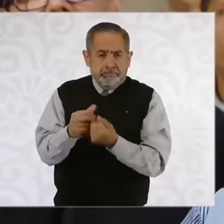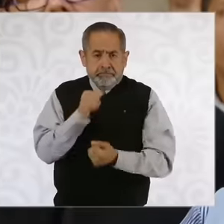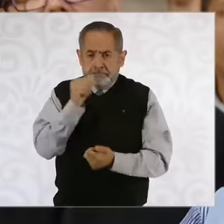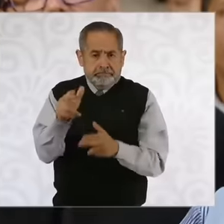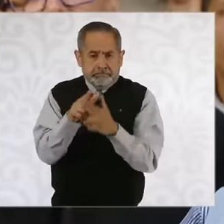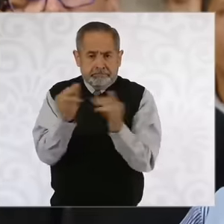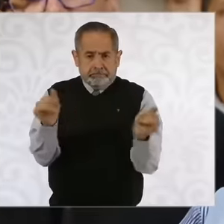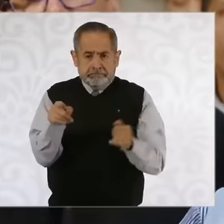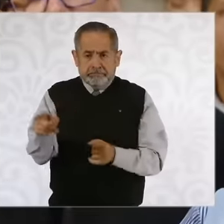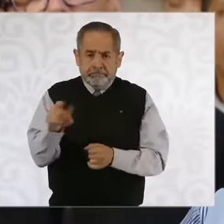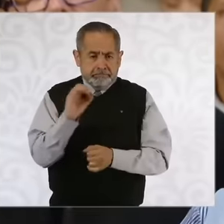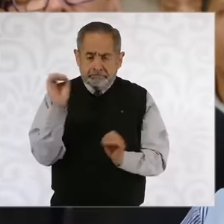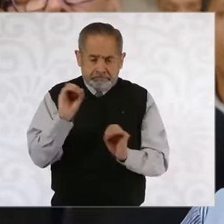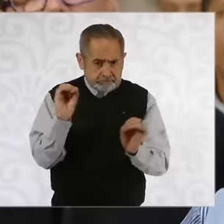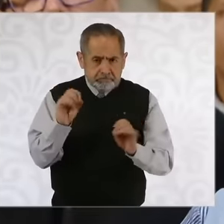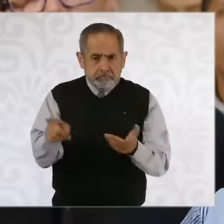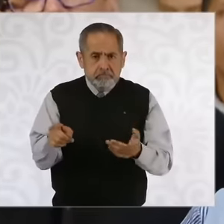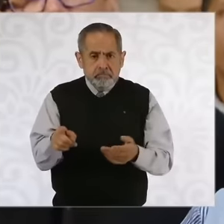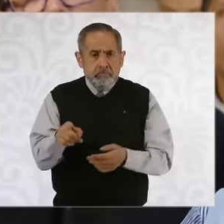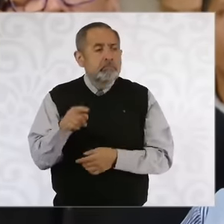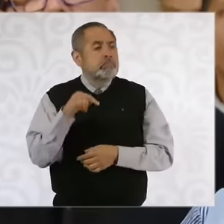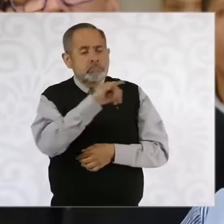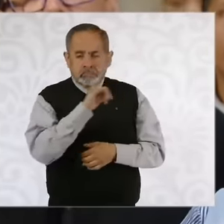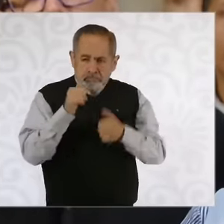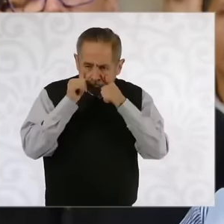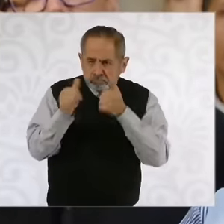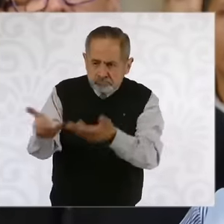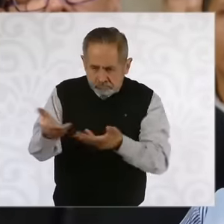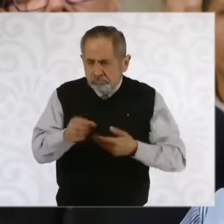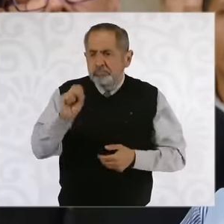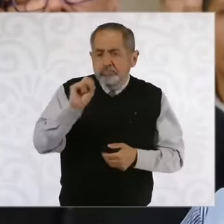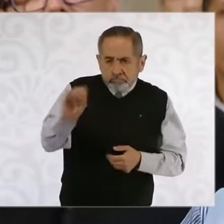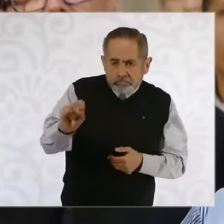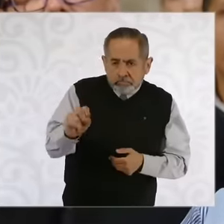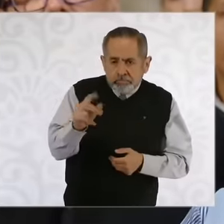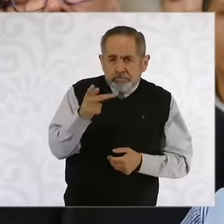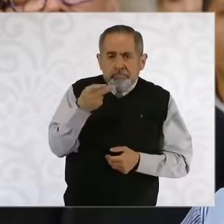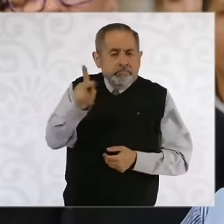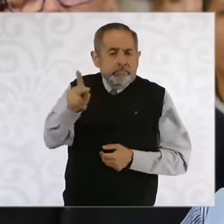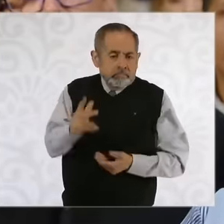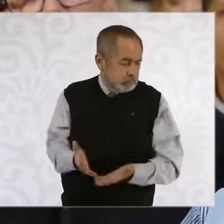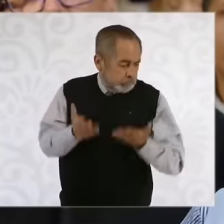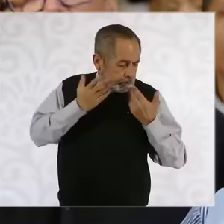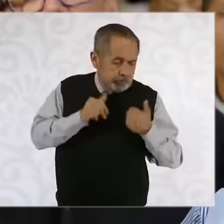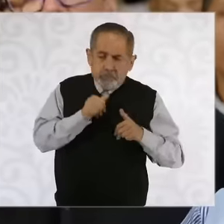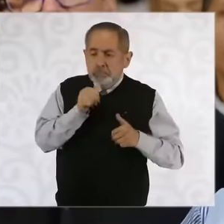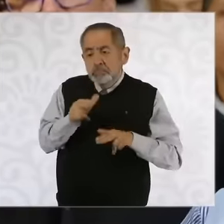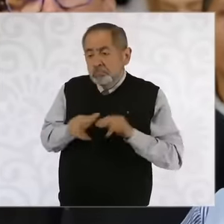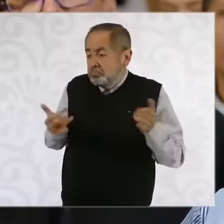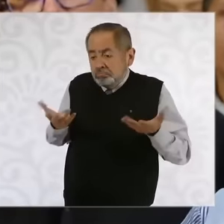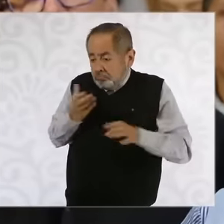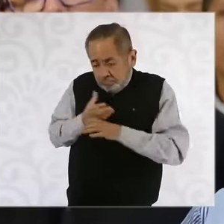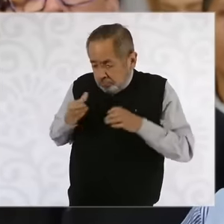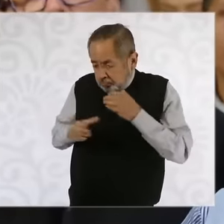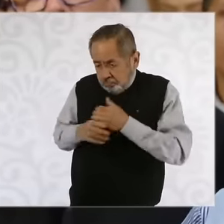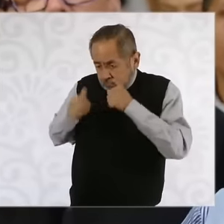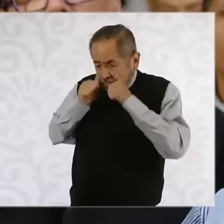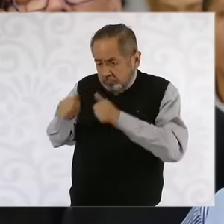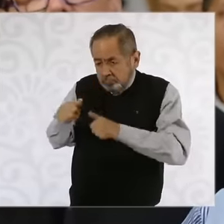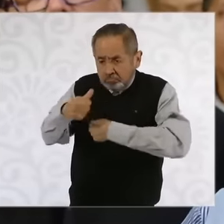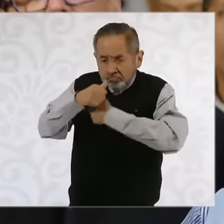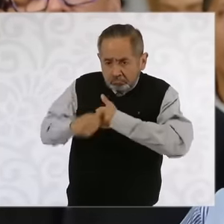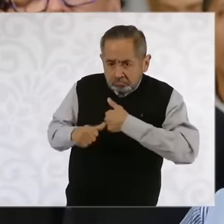sistema de salud. Sí lo recibieron, pero la respuesta fue no contamos ni con insumos ni con quien